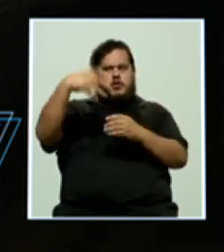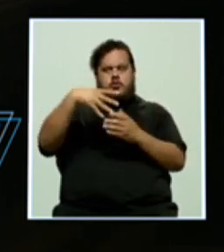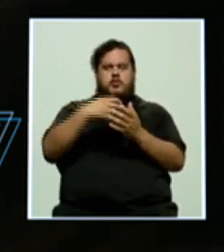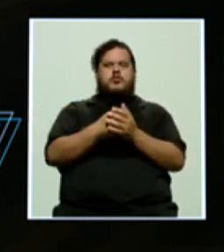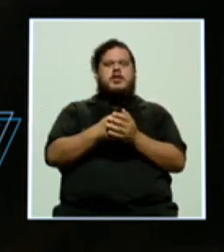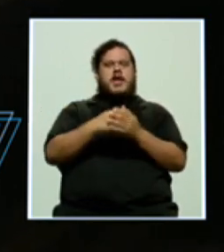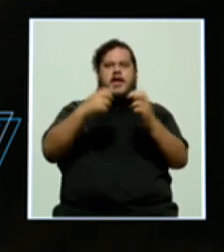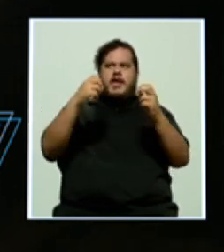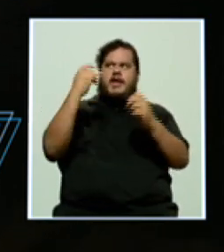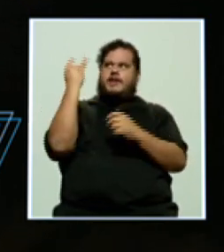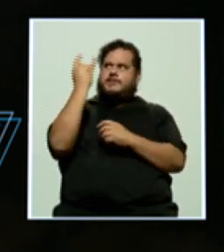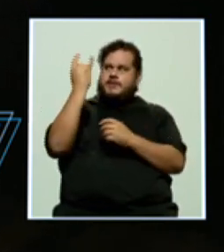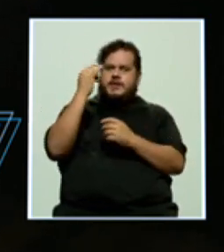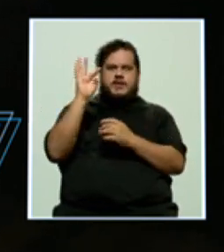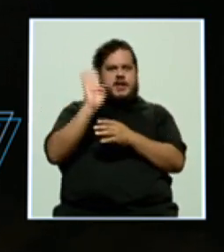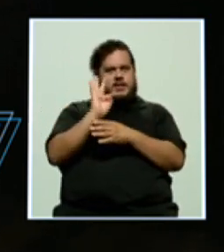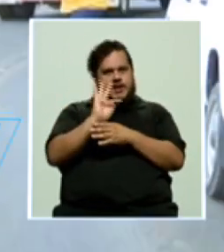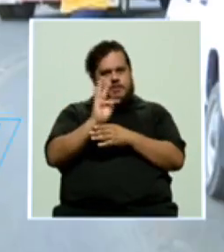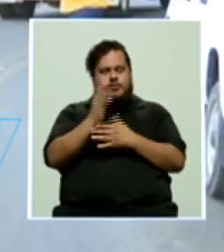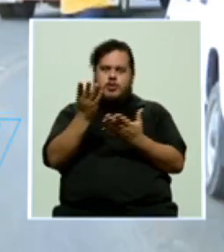Veamos la siguiente información.